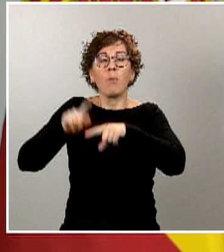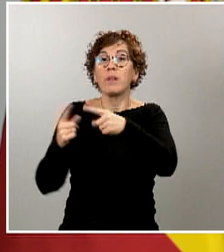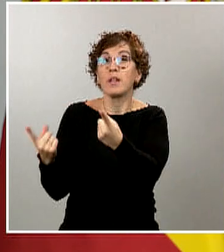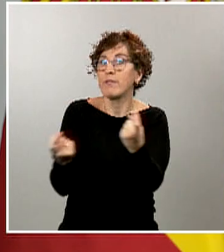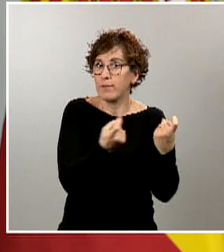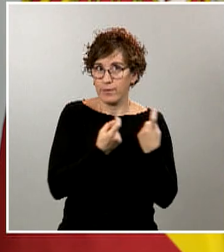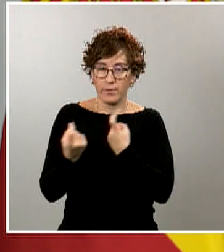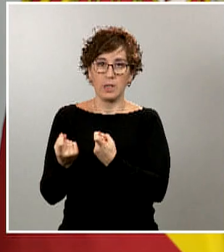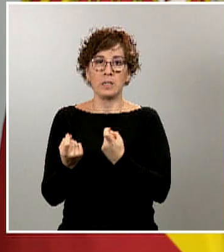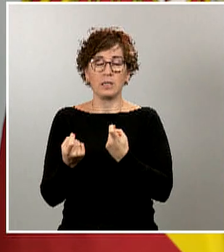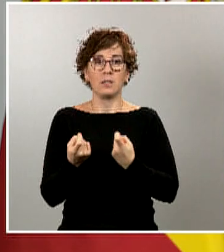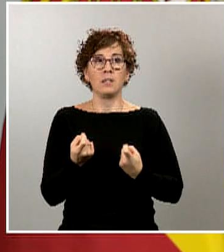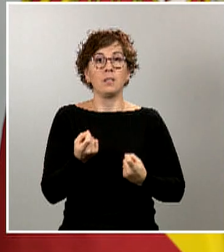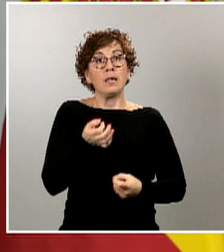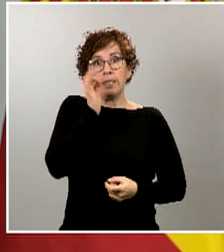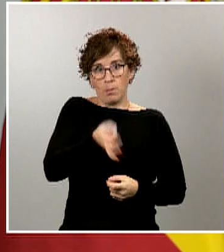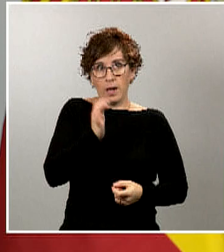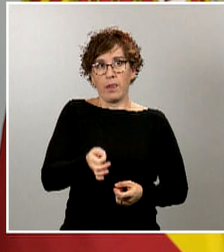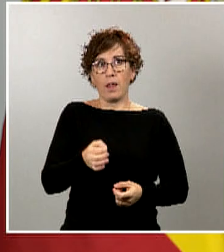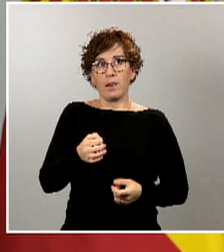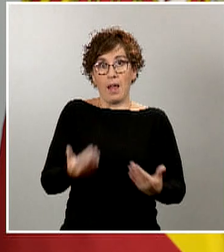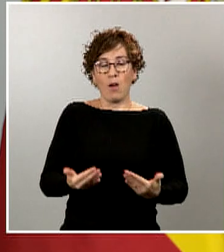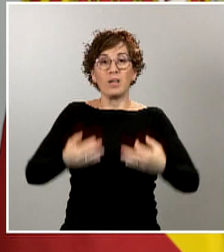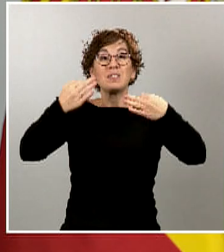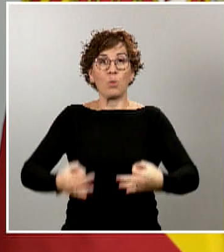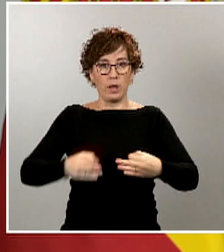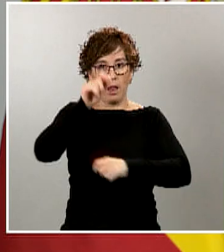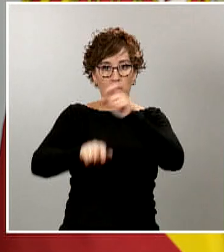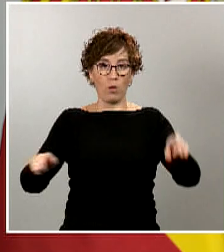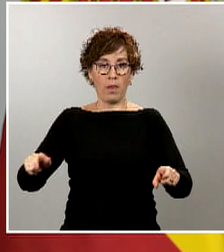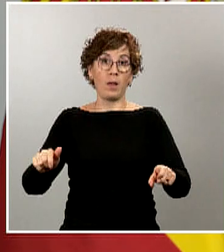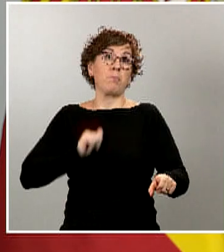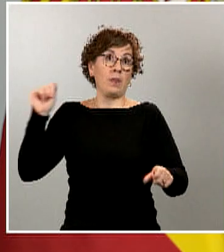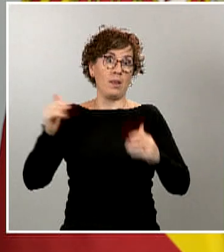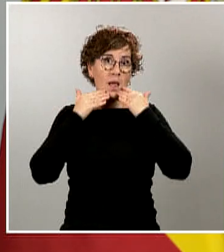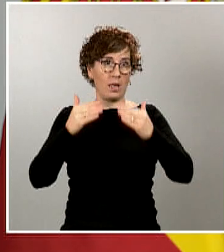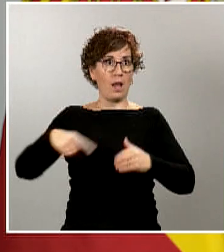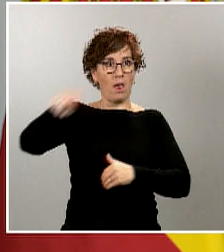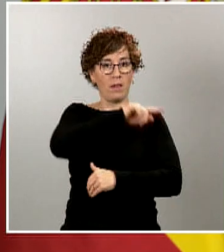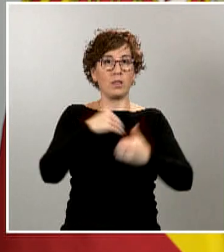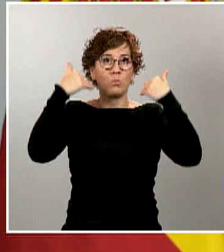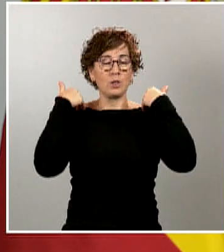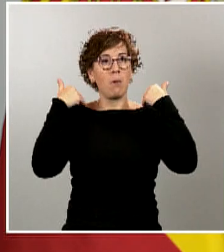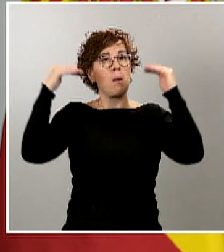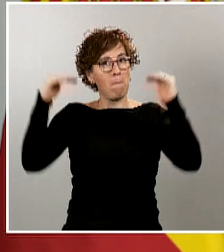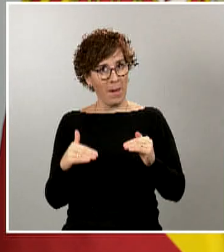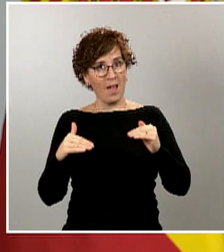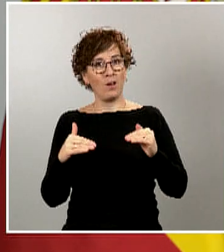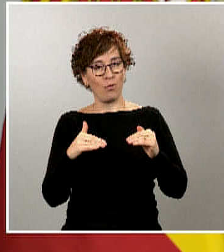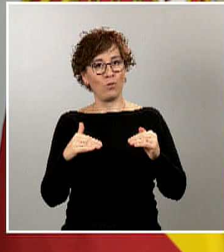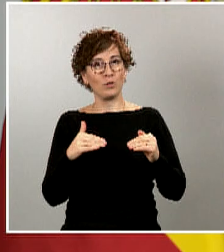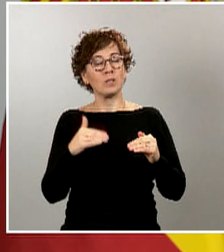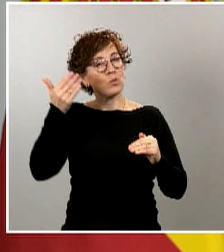que en estos momentos pues, la seguridad ciudadana, gracias a la responsabilidad de todos, han bajado, y creo que es muy importante tener en